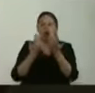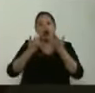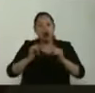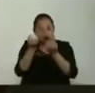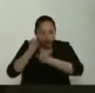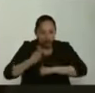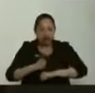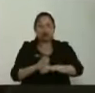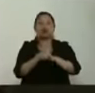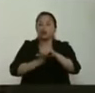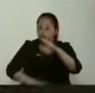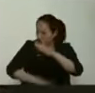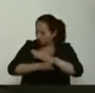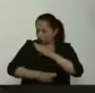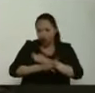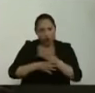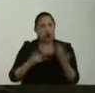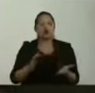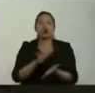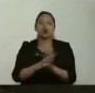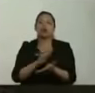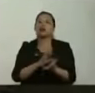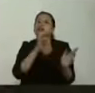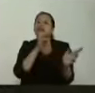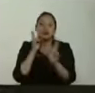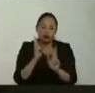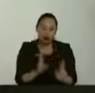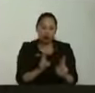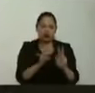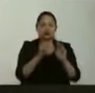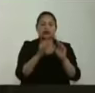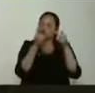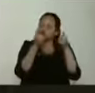seguir haciendo, que les va a responder y bien. Gracias, señor presidente.